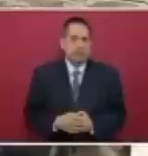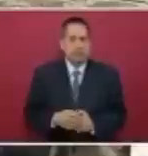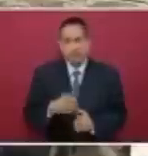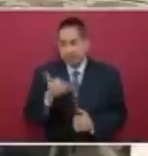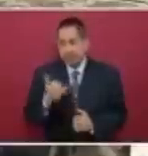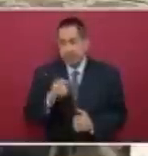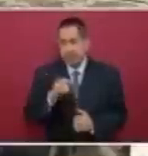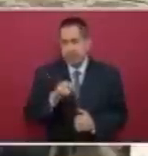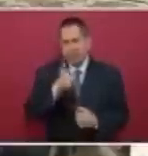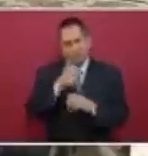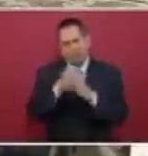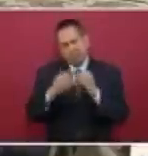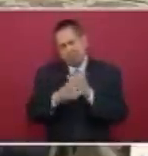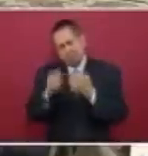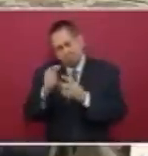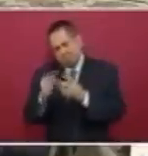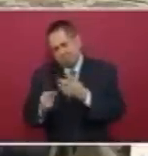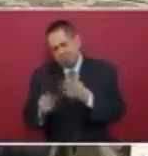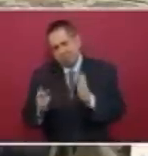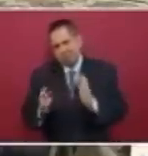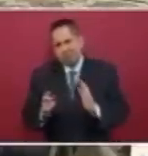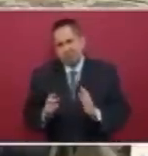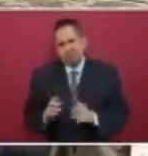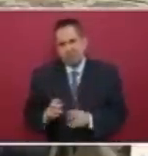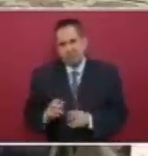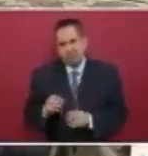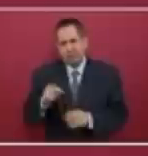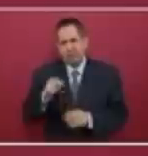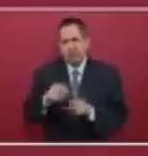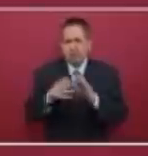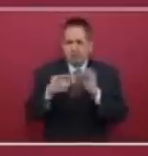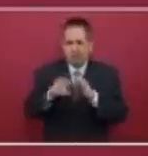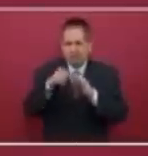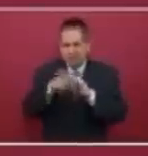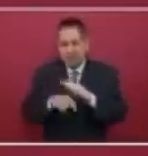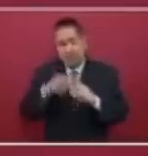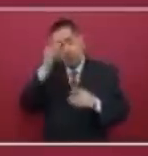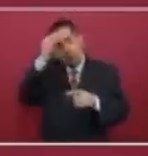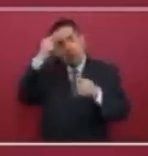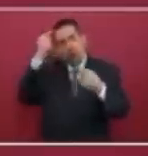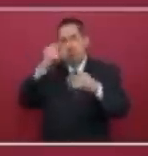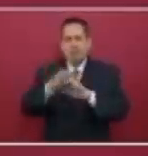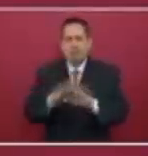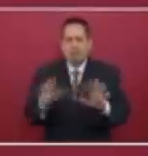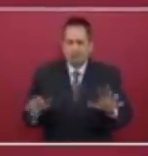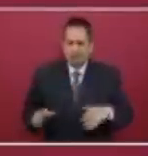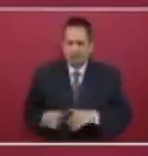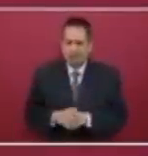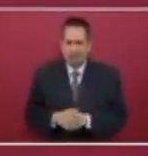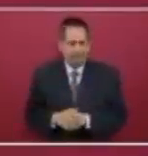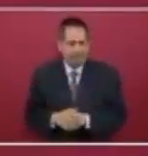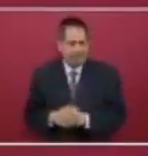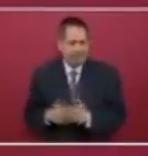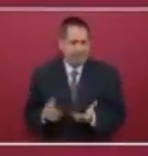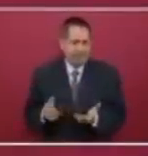y de otras cosas que aquí si nos metemos a filosofar vamos